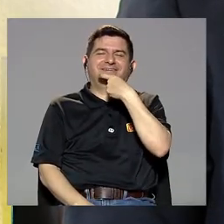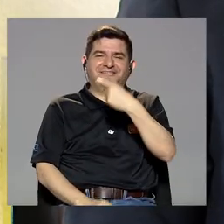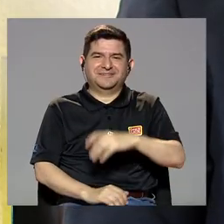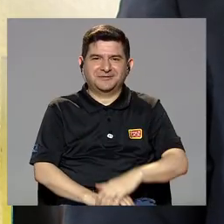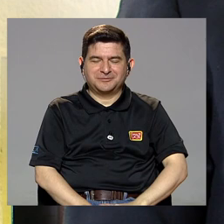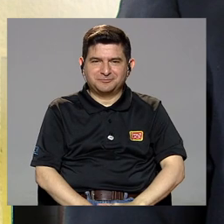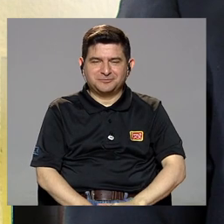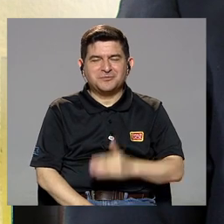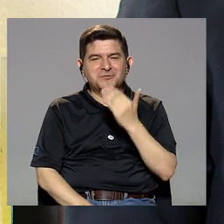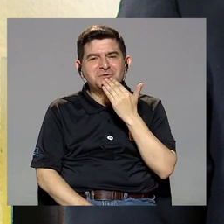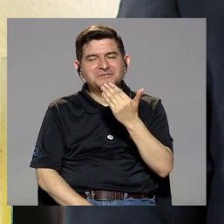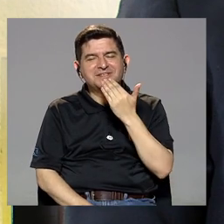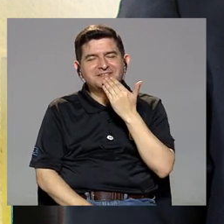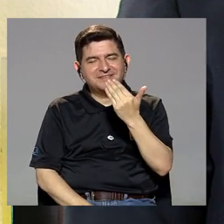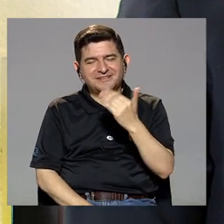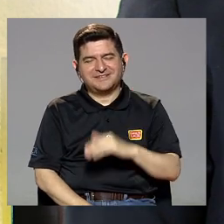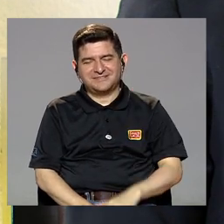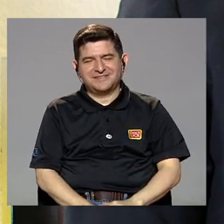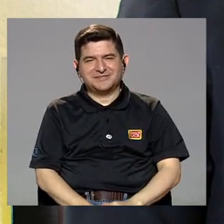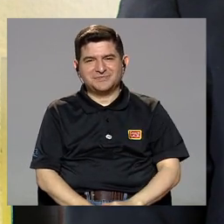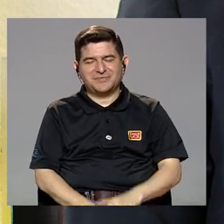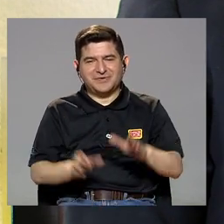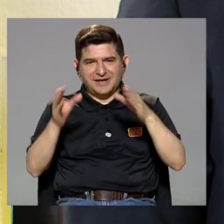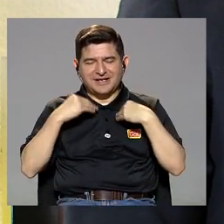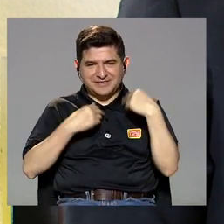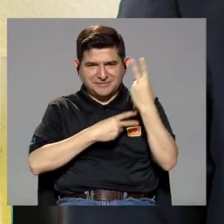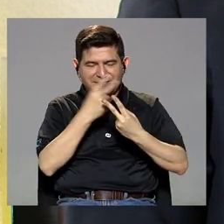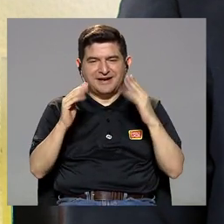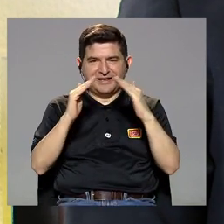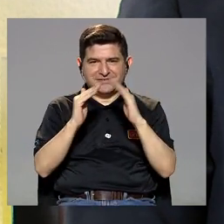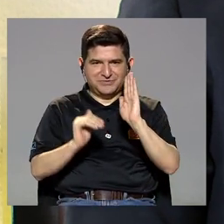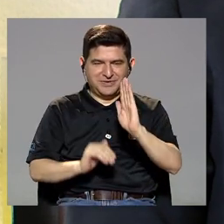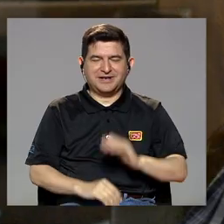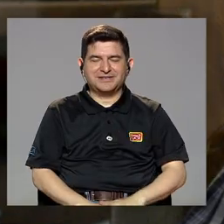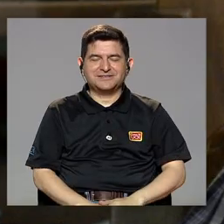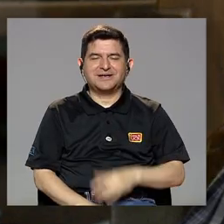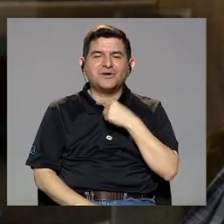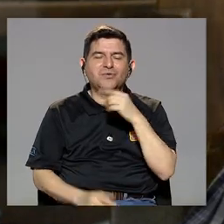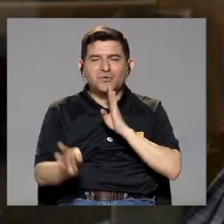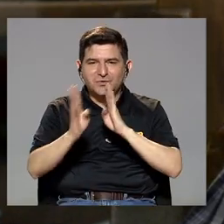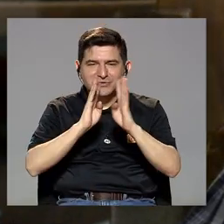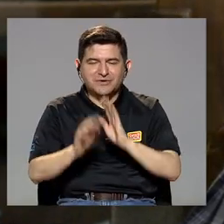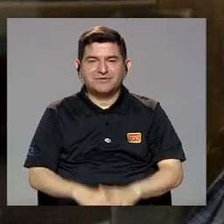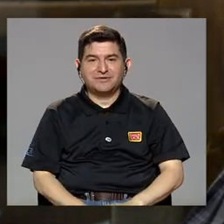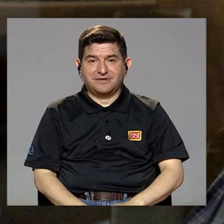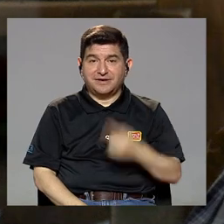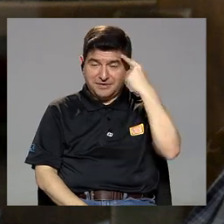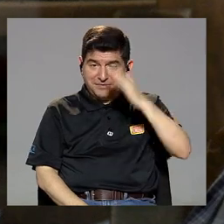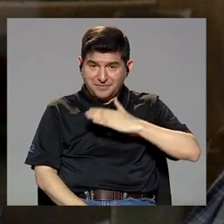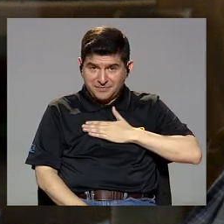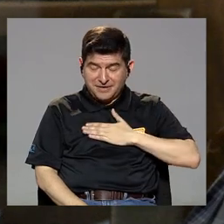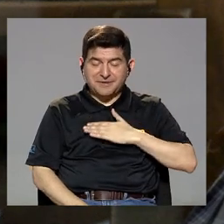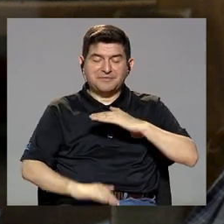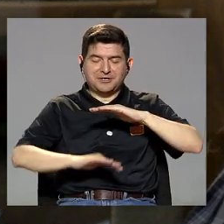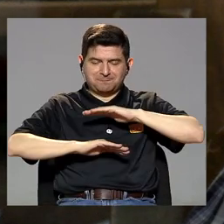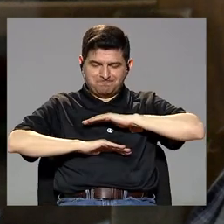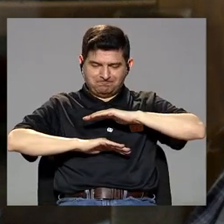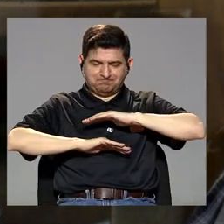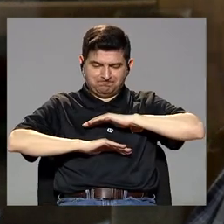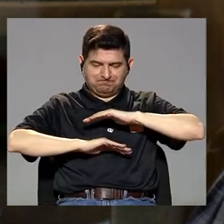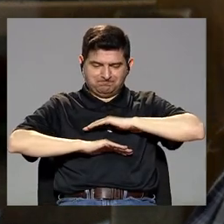muchas gracias os embrace como porque recibimos en su casa un placer siempre conversar como senado para mí es una satisfacción y